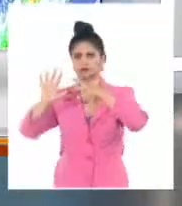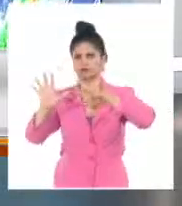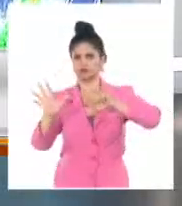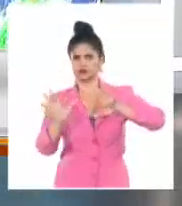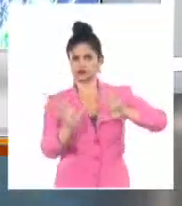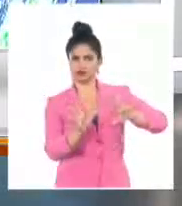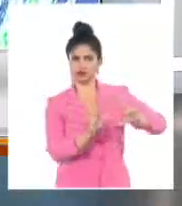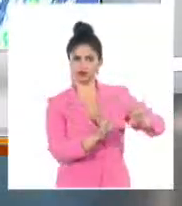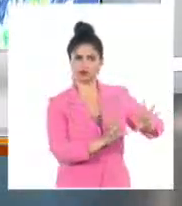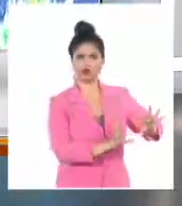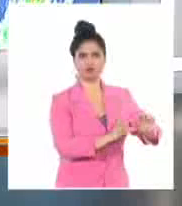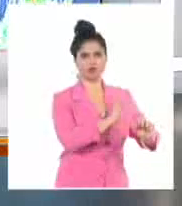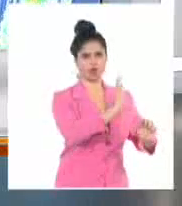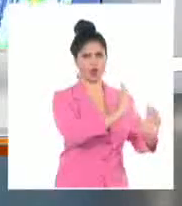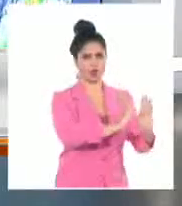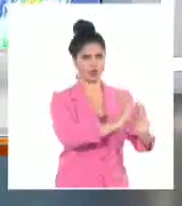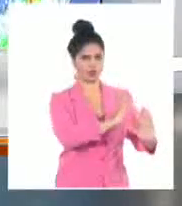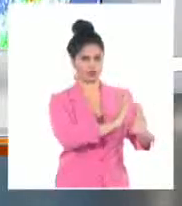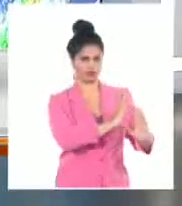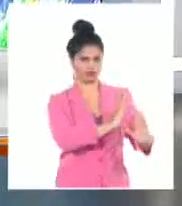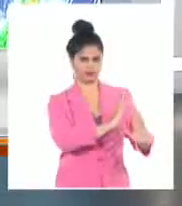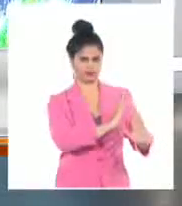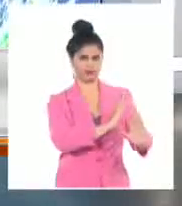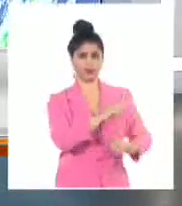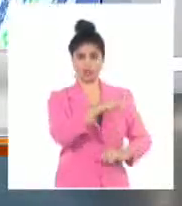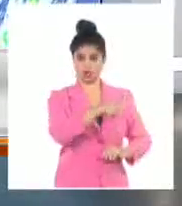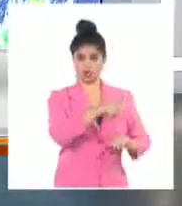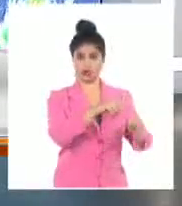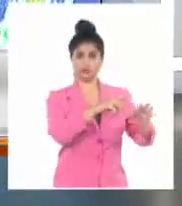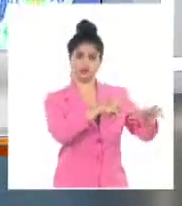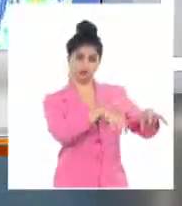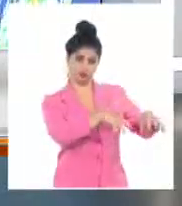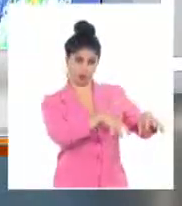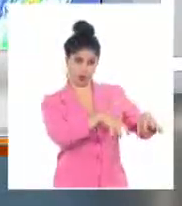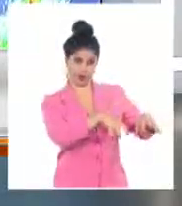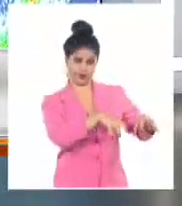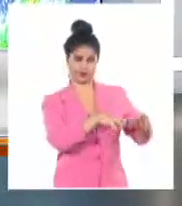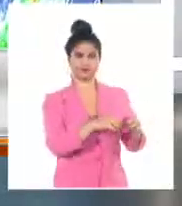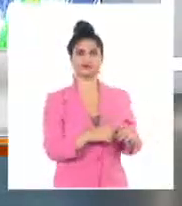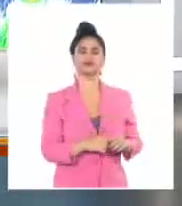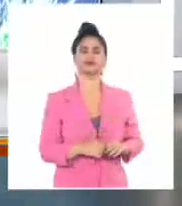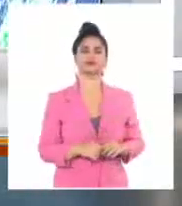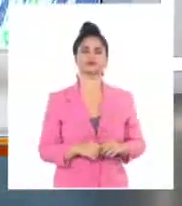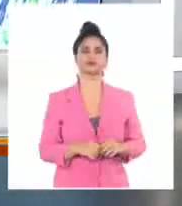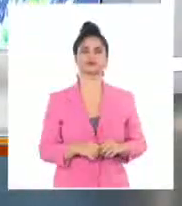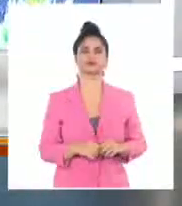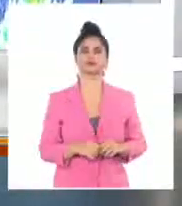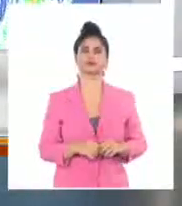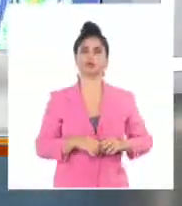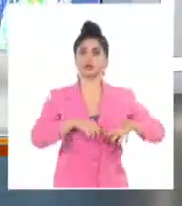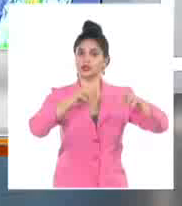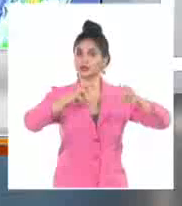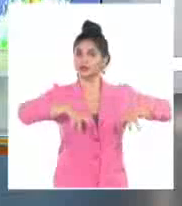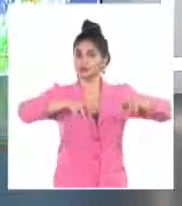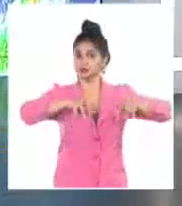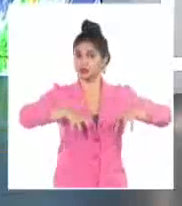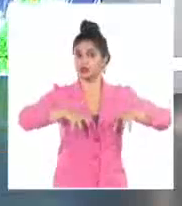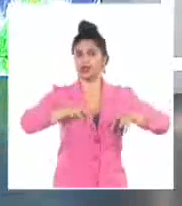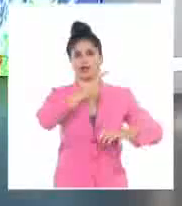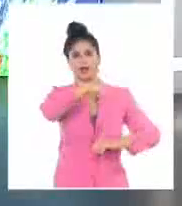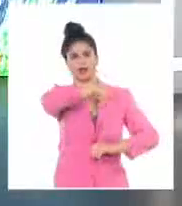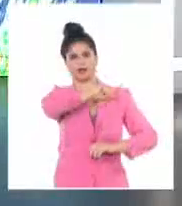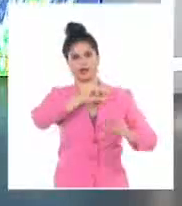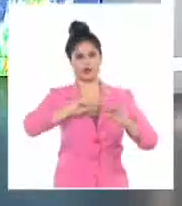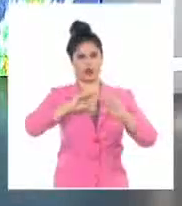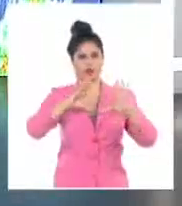territorio, donde para hoy pues estará la probabilidad de algunas lluvias, sobre todo en zonas de su costa norte. Las lluvias fueron numerosas durante la mañana de ayer en la parte